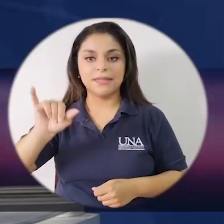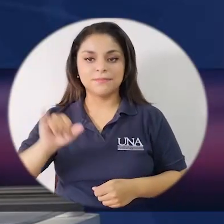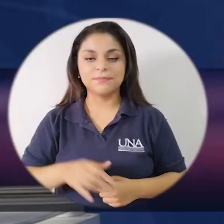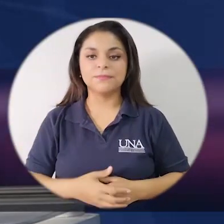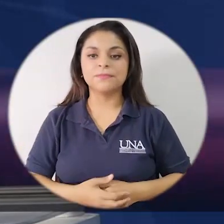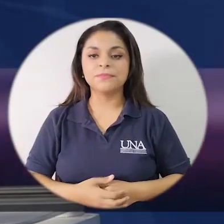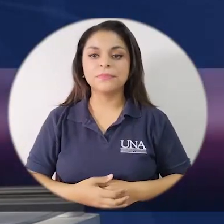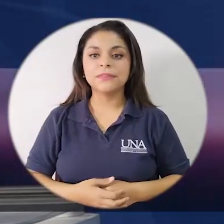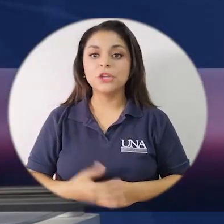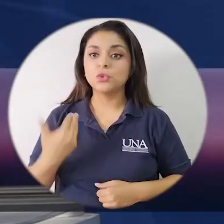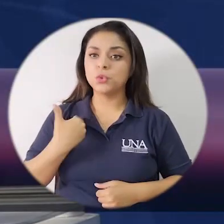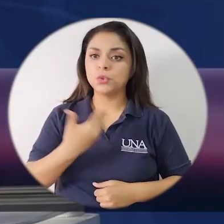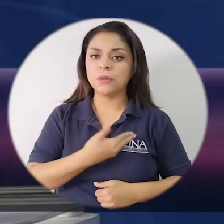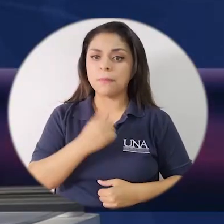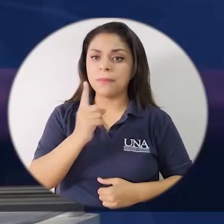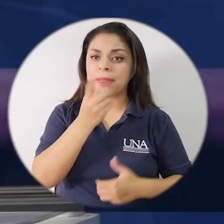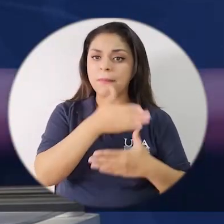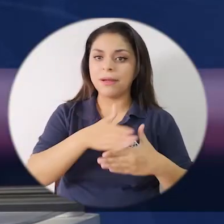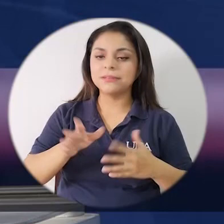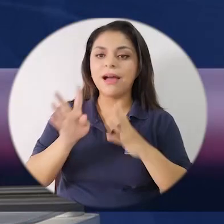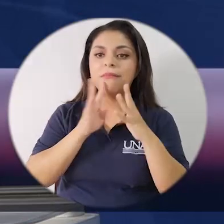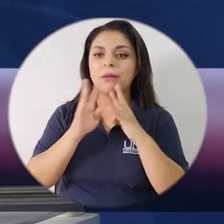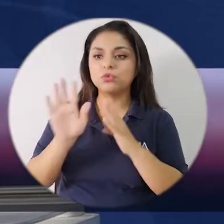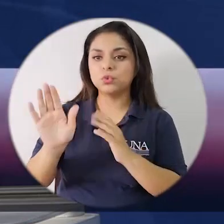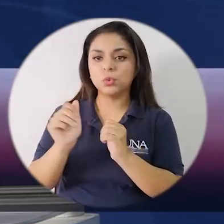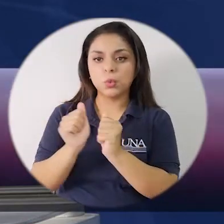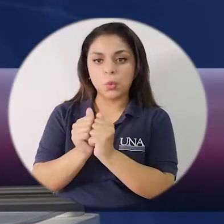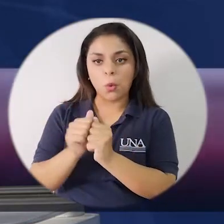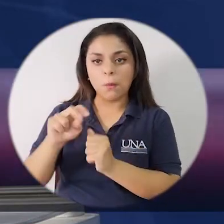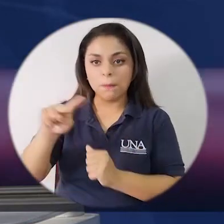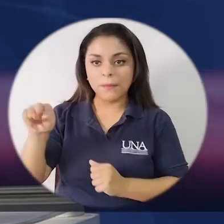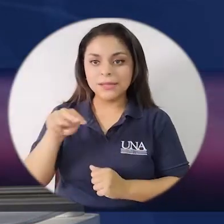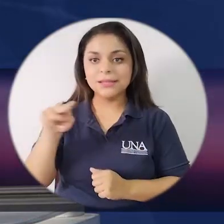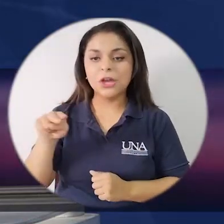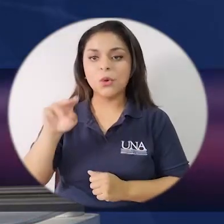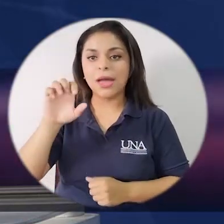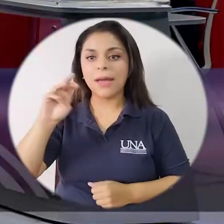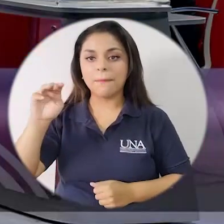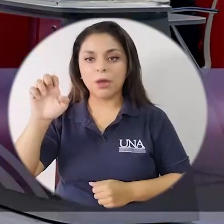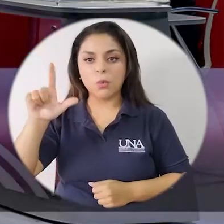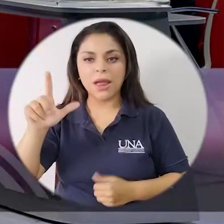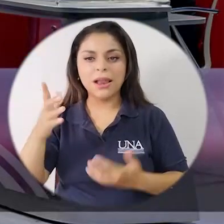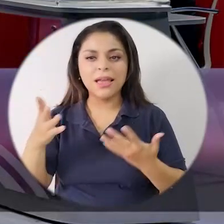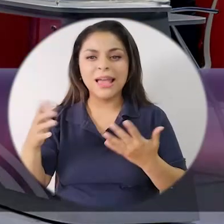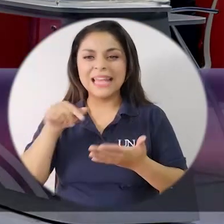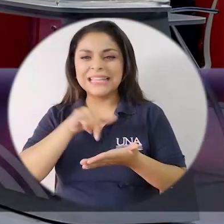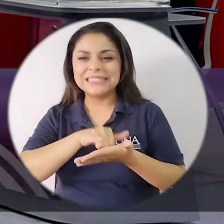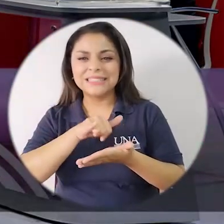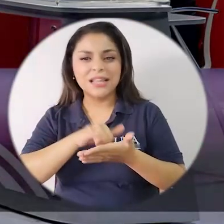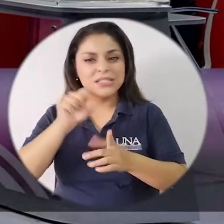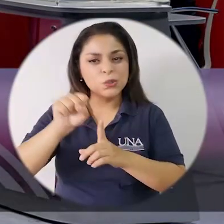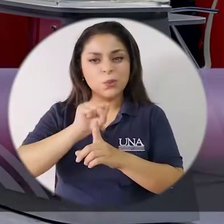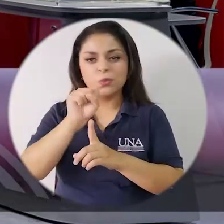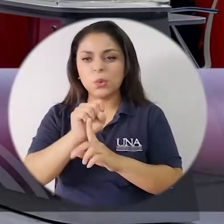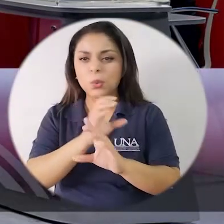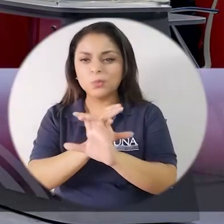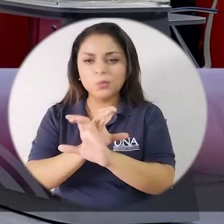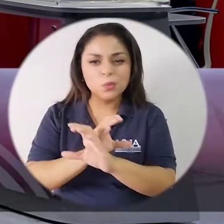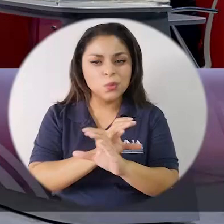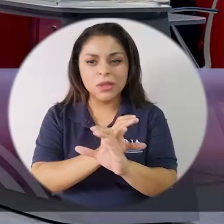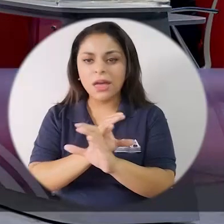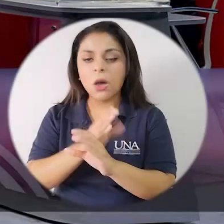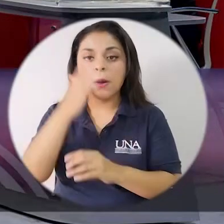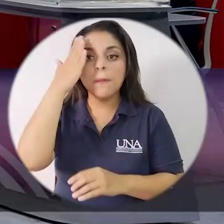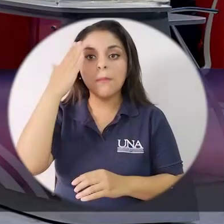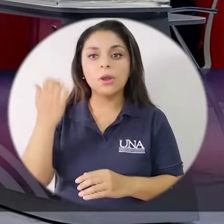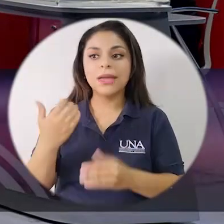Herrera cómo es una situación de mucho cuidado, ¿verdad? Del que ya en el país pues se venía hablando,